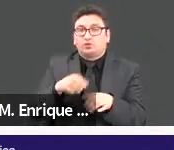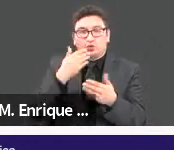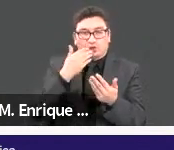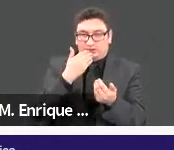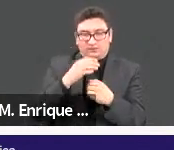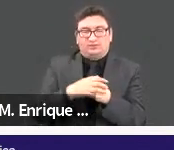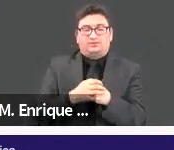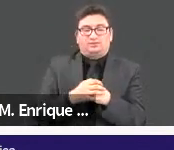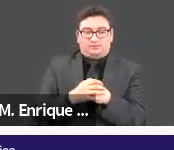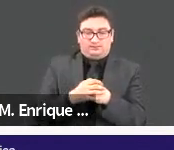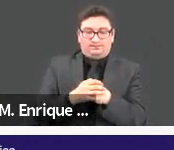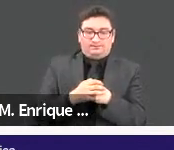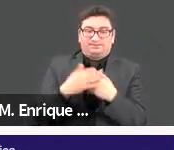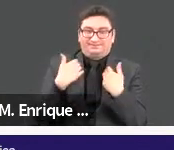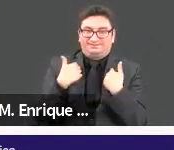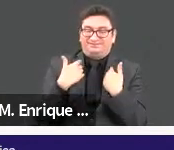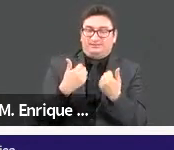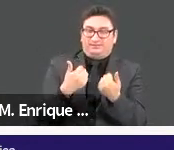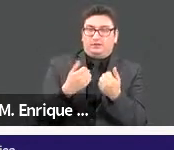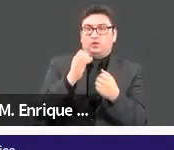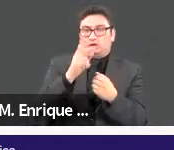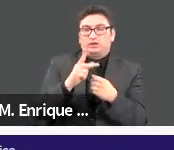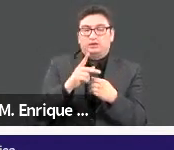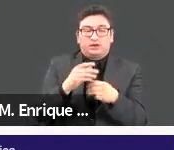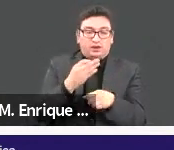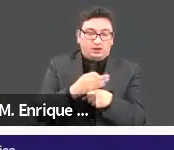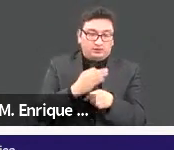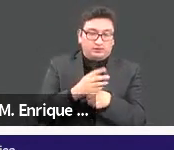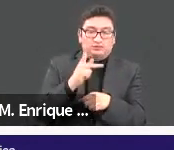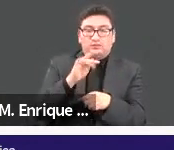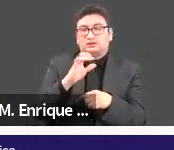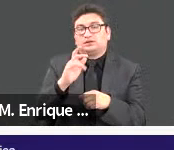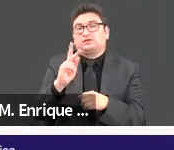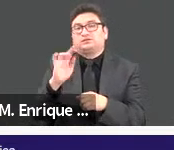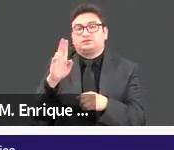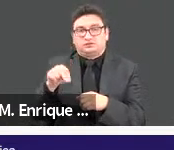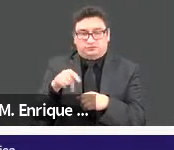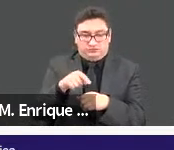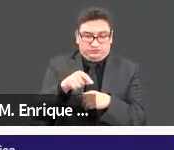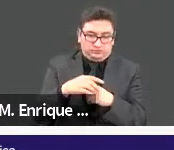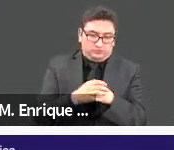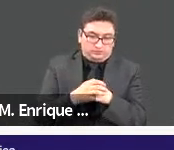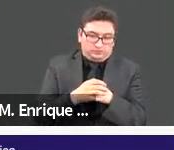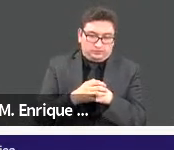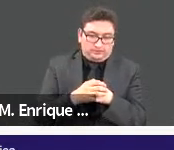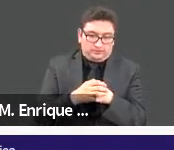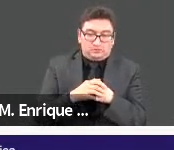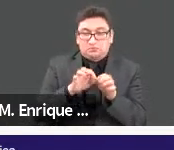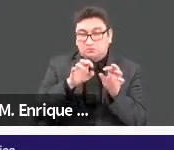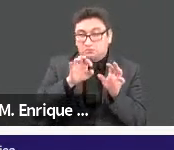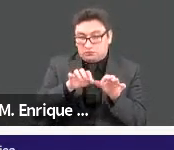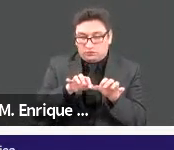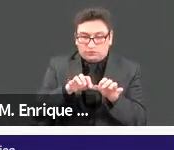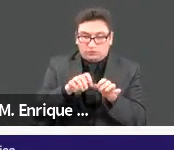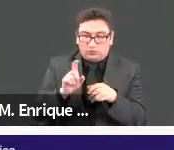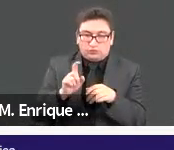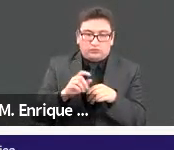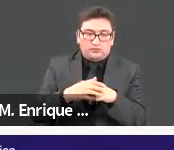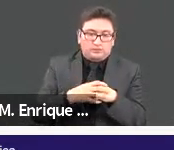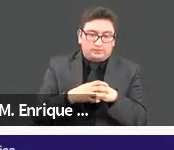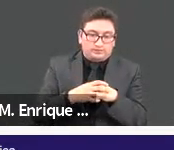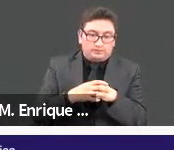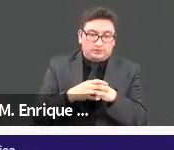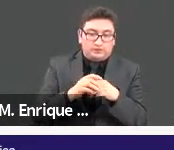buscando. Ok, entonces vamos a buscar prescripción. Vamos a realizar nuestra búsqueda, vamos